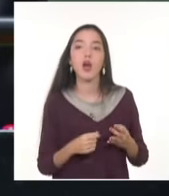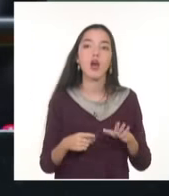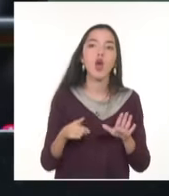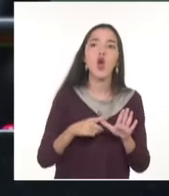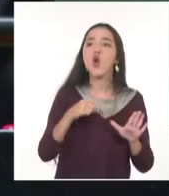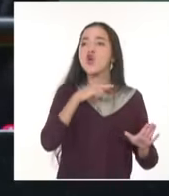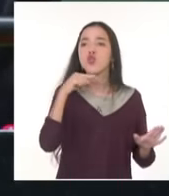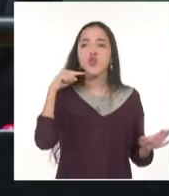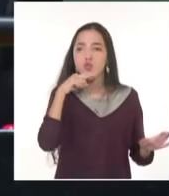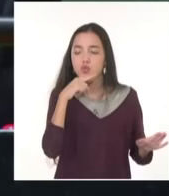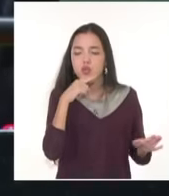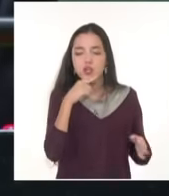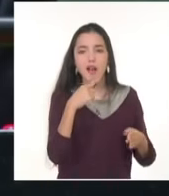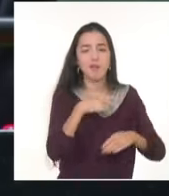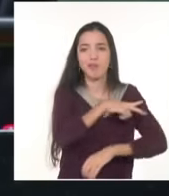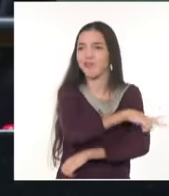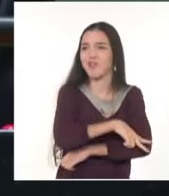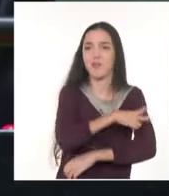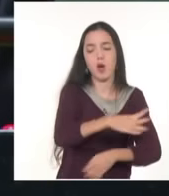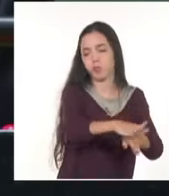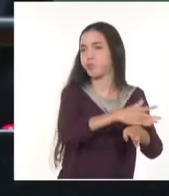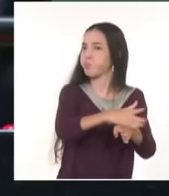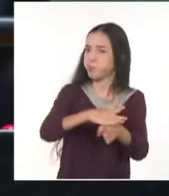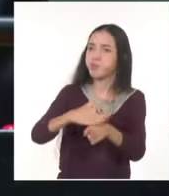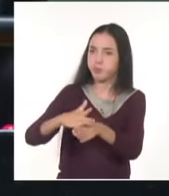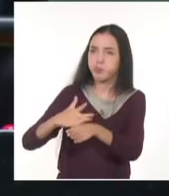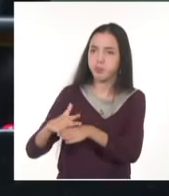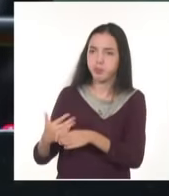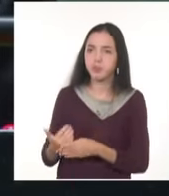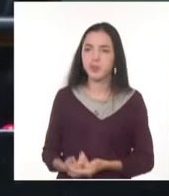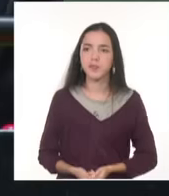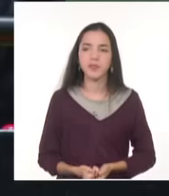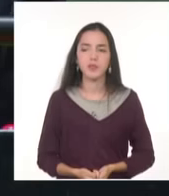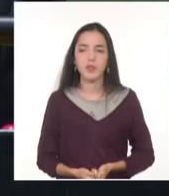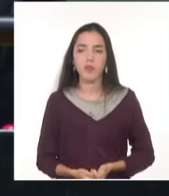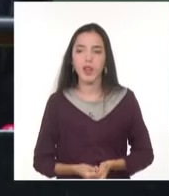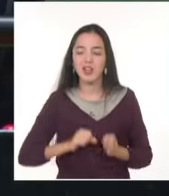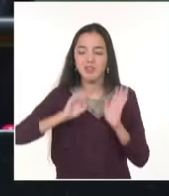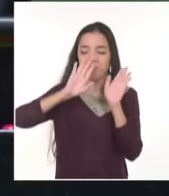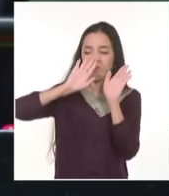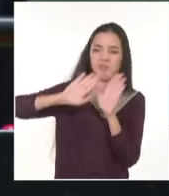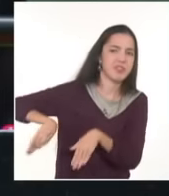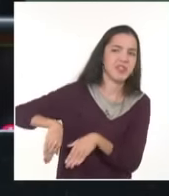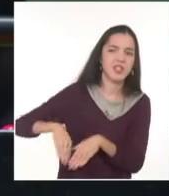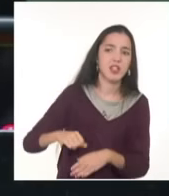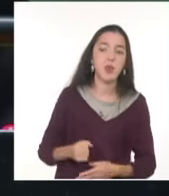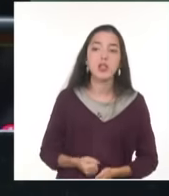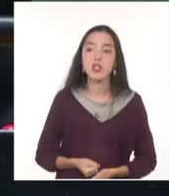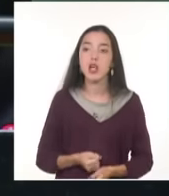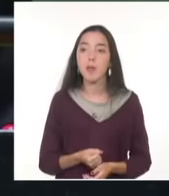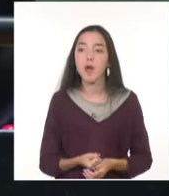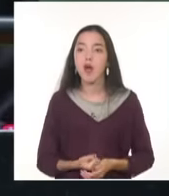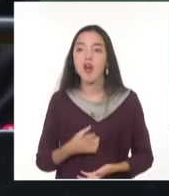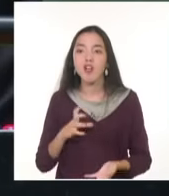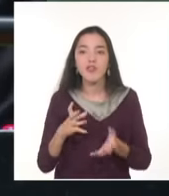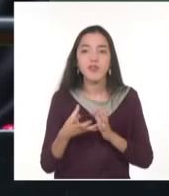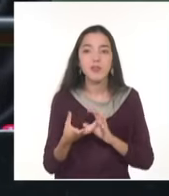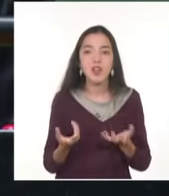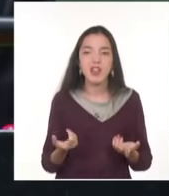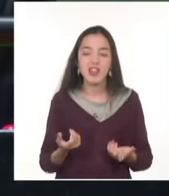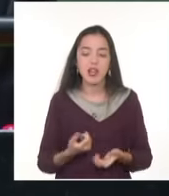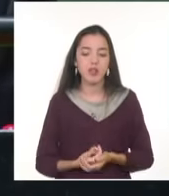naciones. Rechazamos enérgicamente cualquier intento de socavar el legítimo